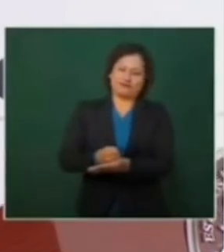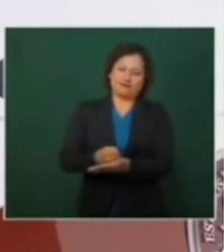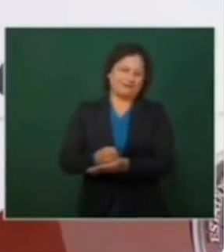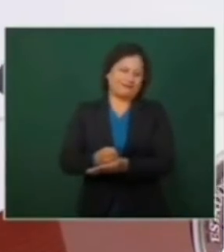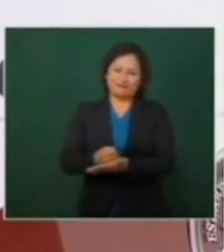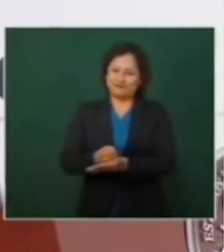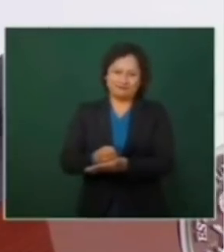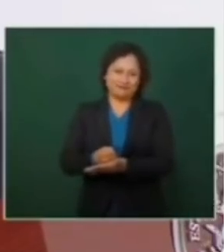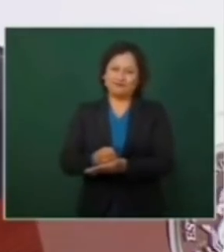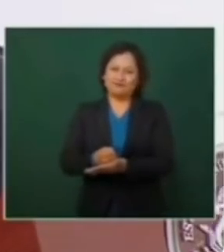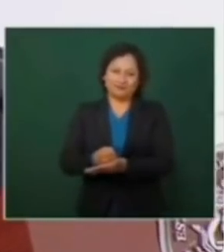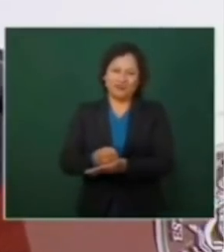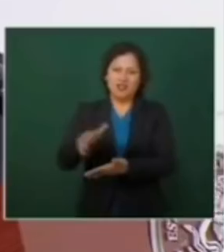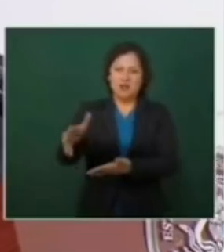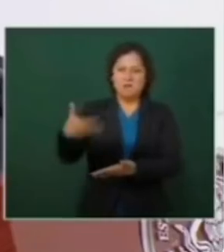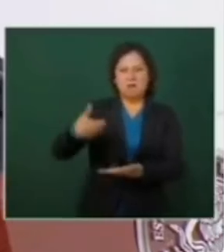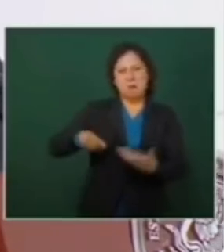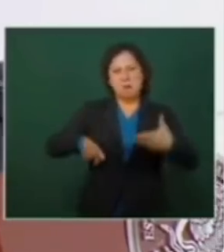exacto